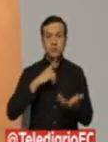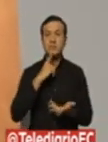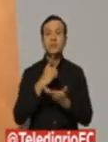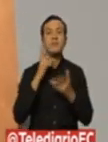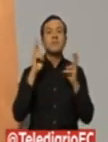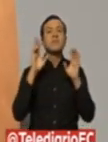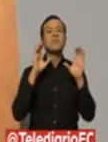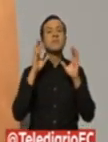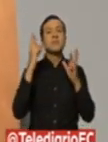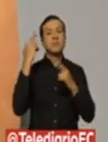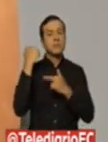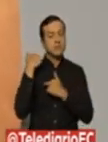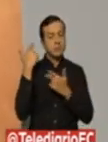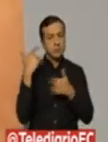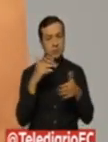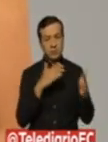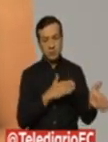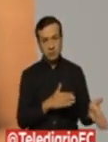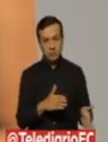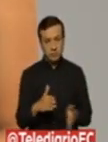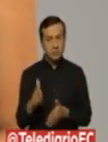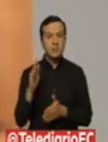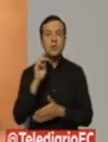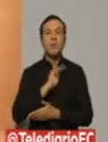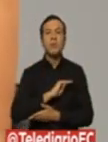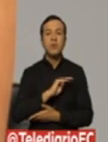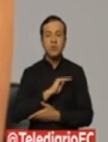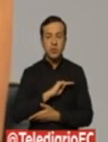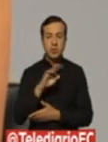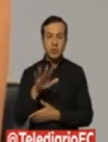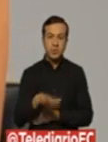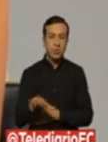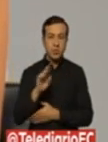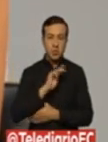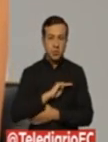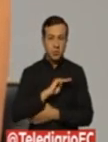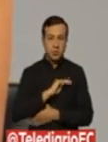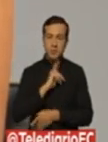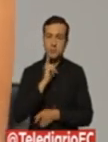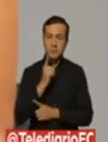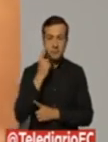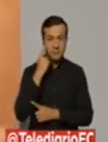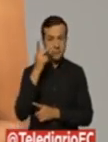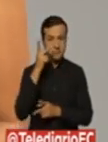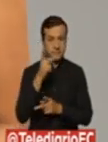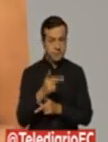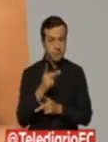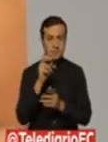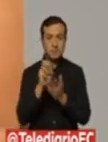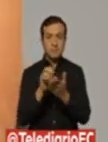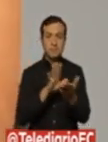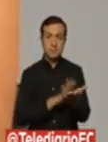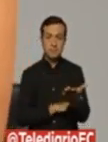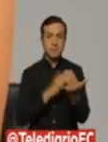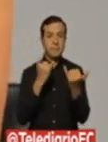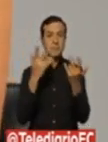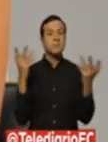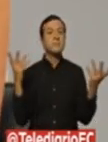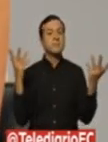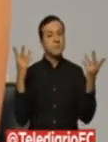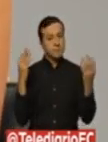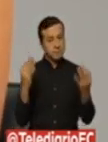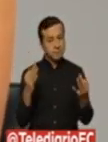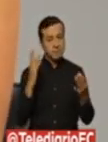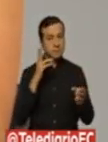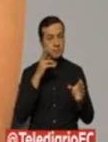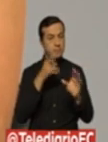hablar un poco de esta responsabilidad que asumen también los gastos en los gobiernos autónomos descentralizados en general estos proyectos que ahora también tienen esta